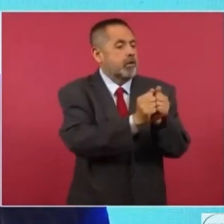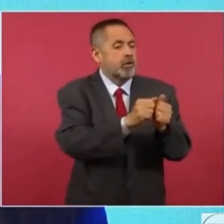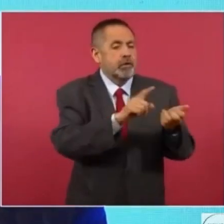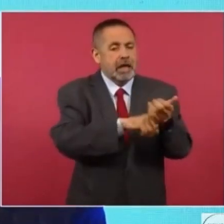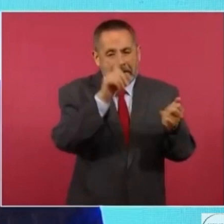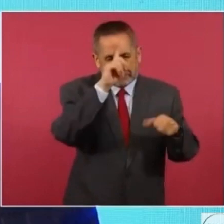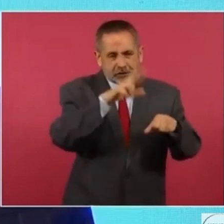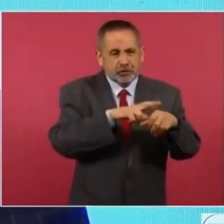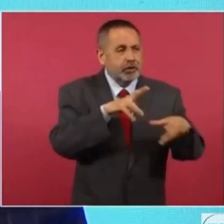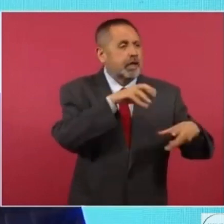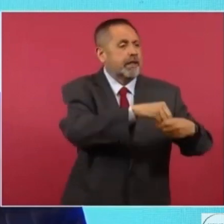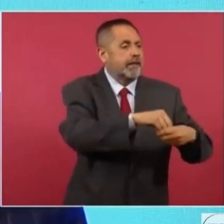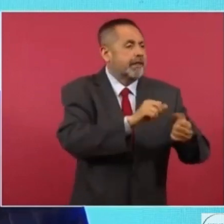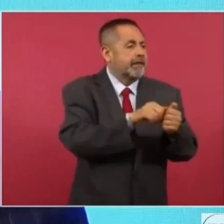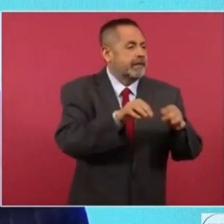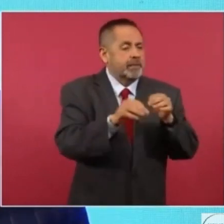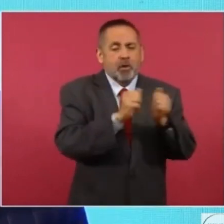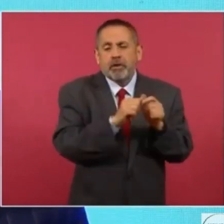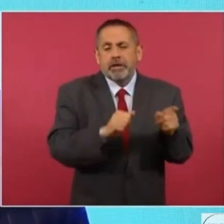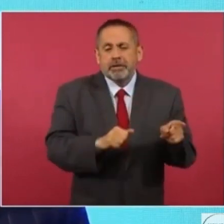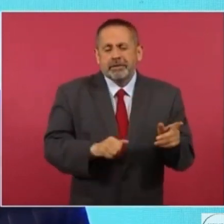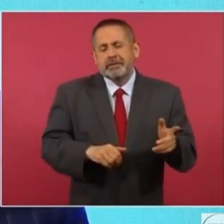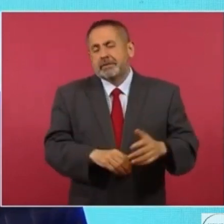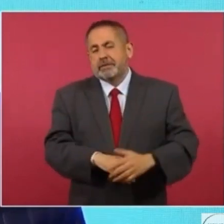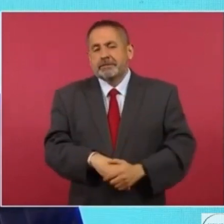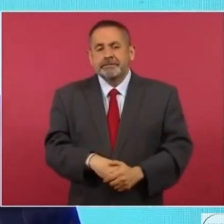esas empresas.